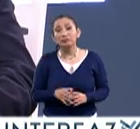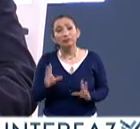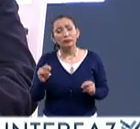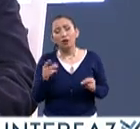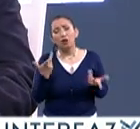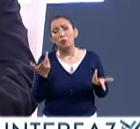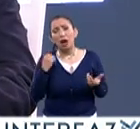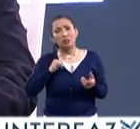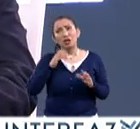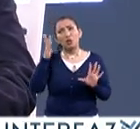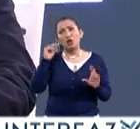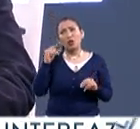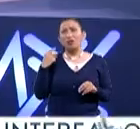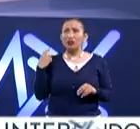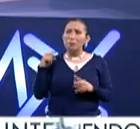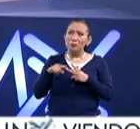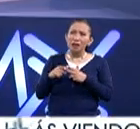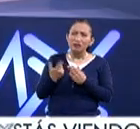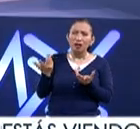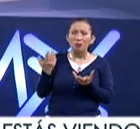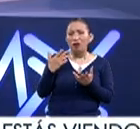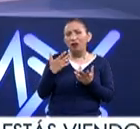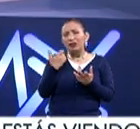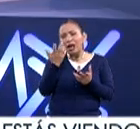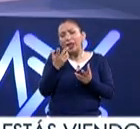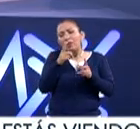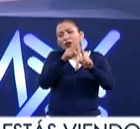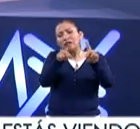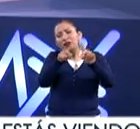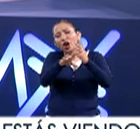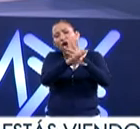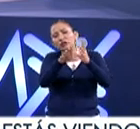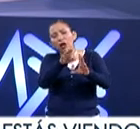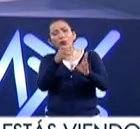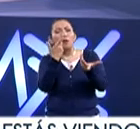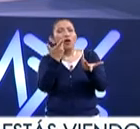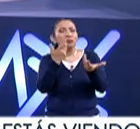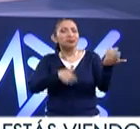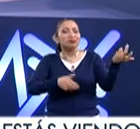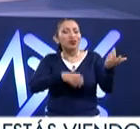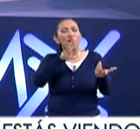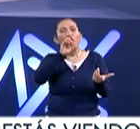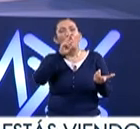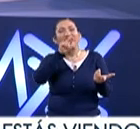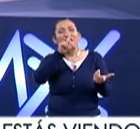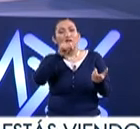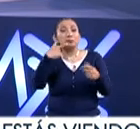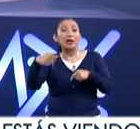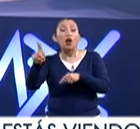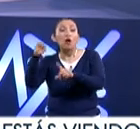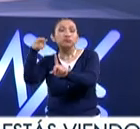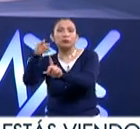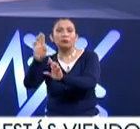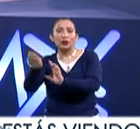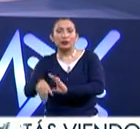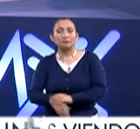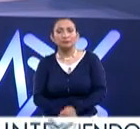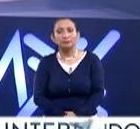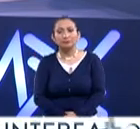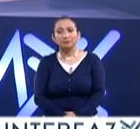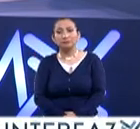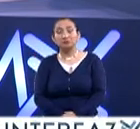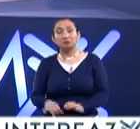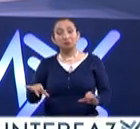creo que sea tan antiguo, yo creo que viene de esa gana de versificar muchas cosas como los corridos, nada más que en el sentido de la muerte.